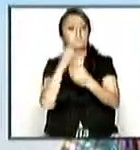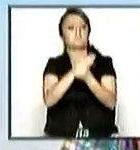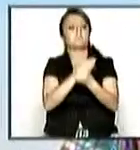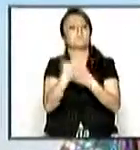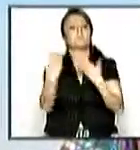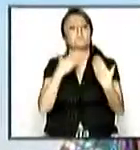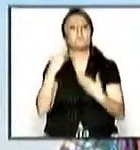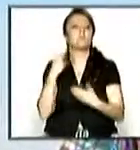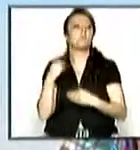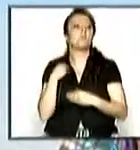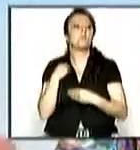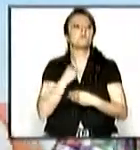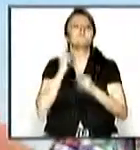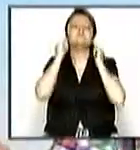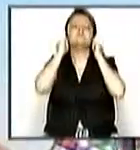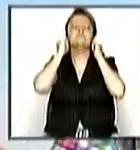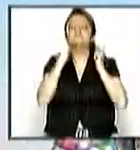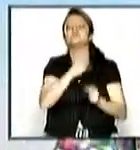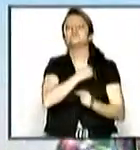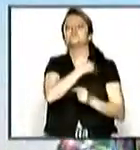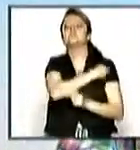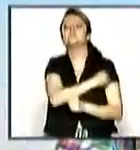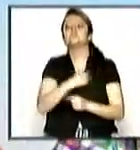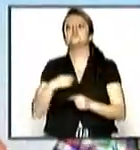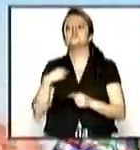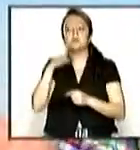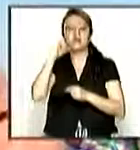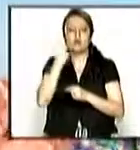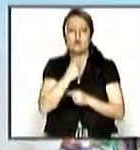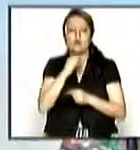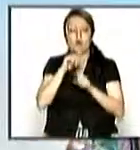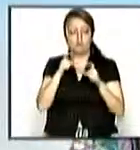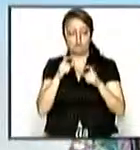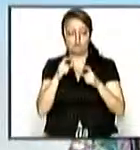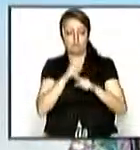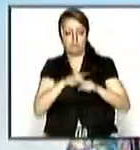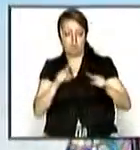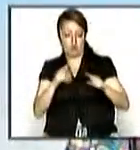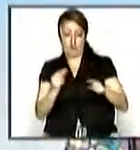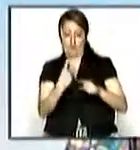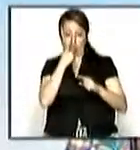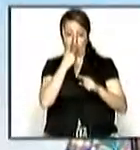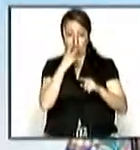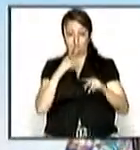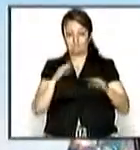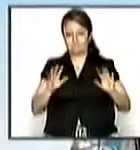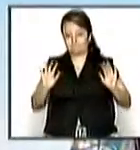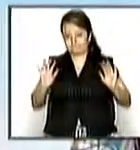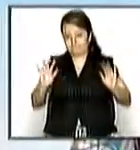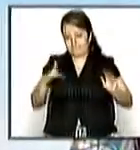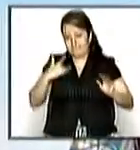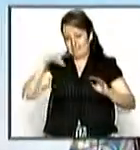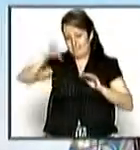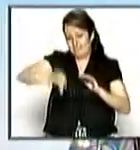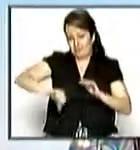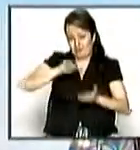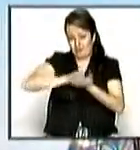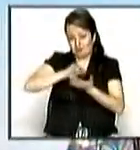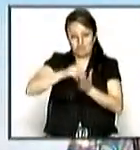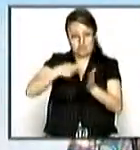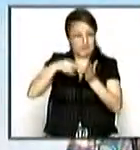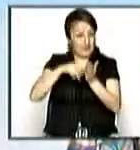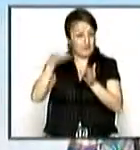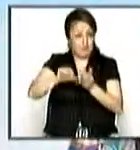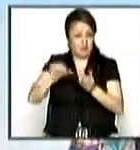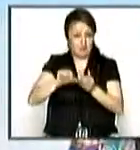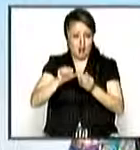niño, el adulto y el anciano, todos. Una prótesis de 20 años con hongos, pues estáis comiendo hongos. Y así